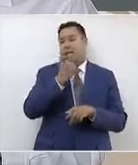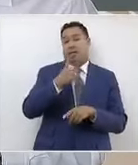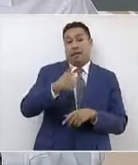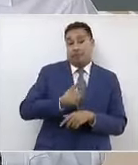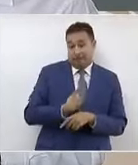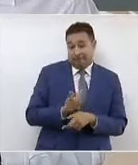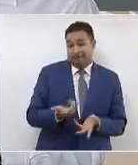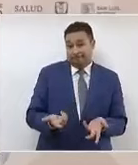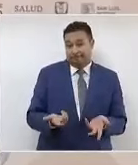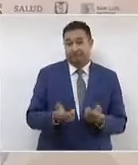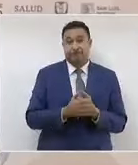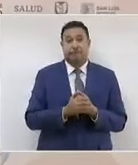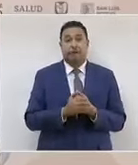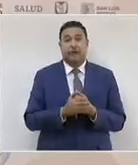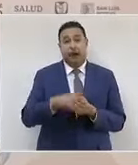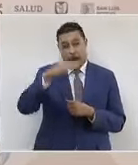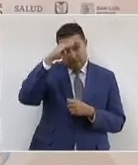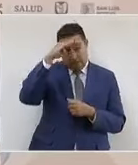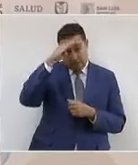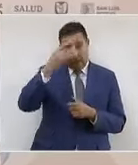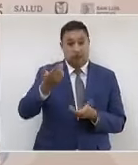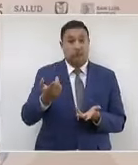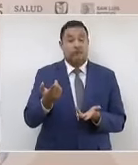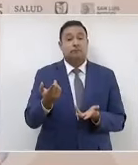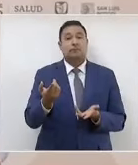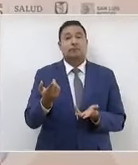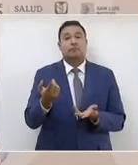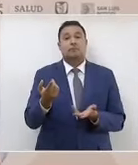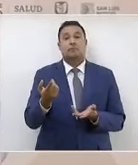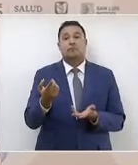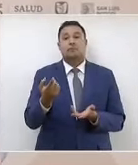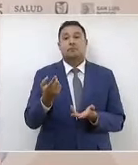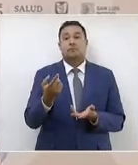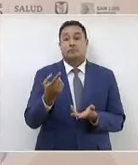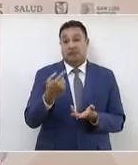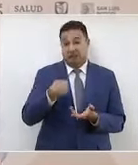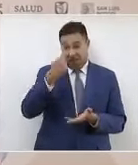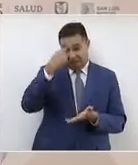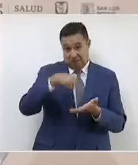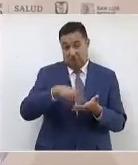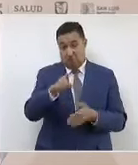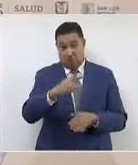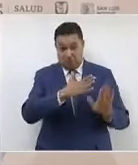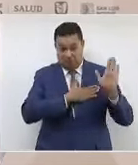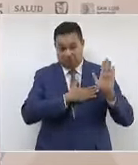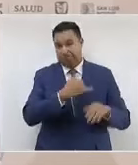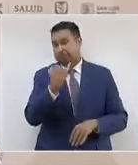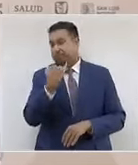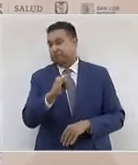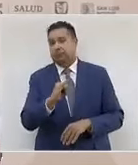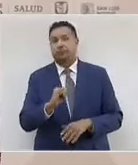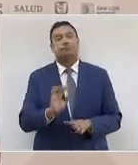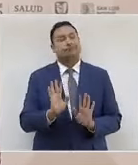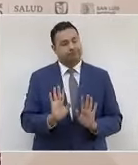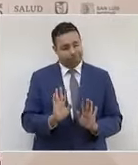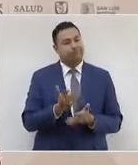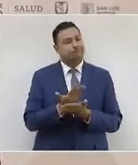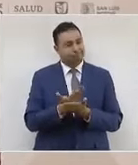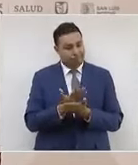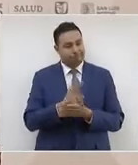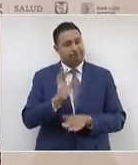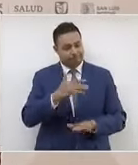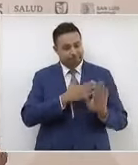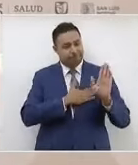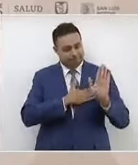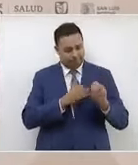adversarios, piensan que no se va a cumplir, que no se va a lograr. Lo vamos a